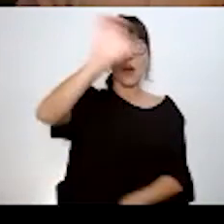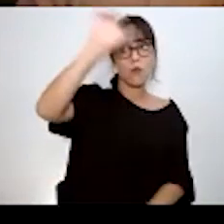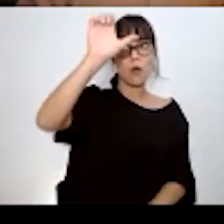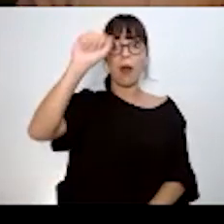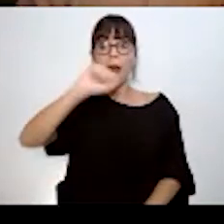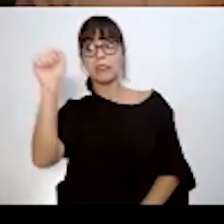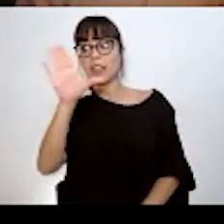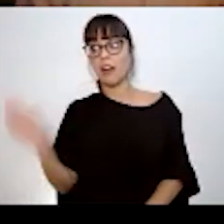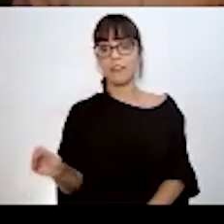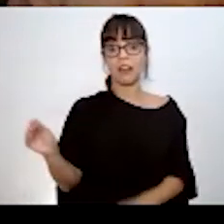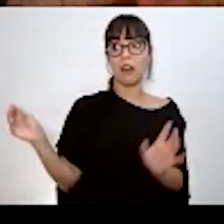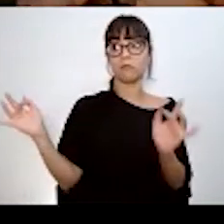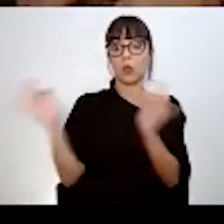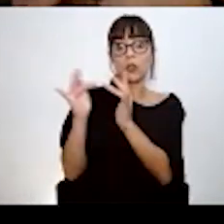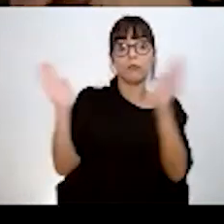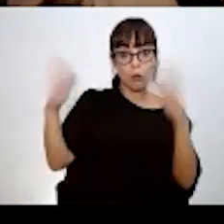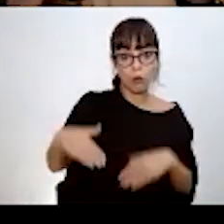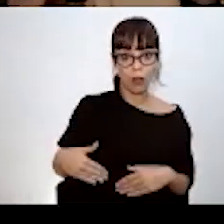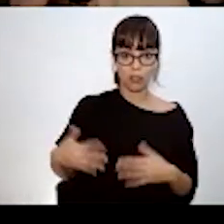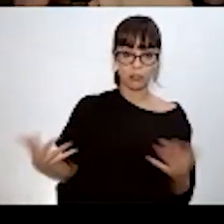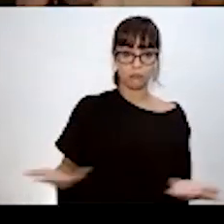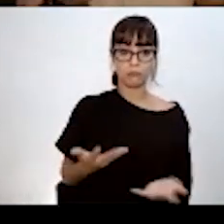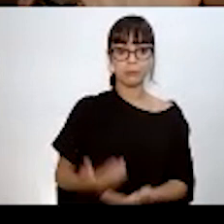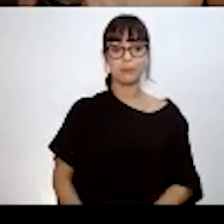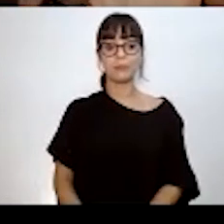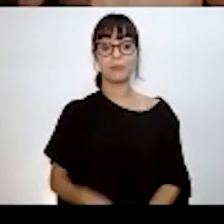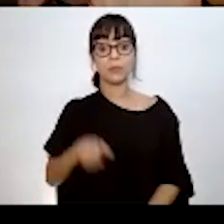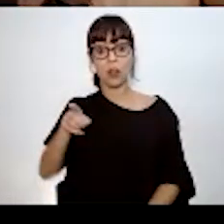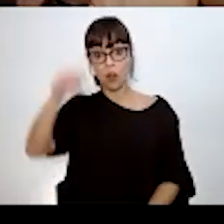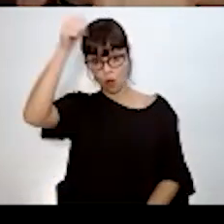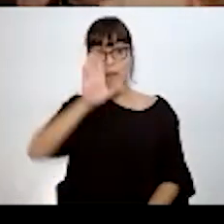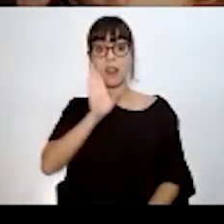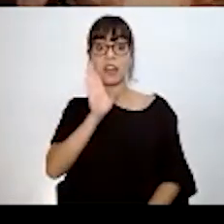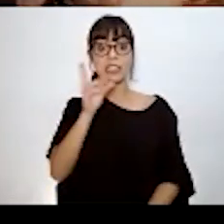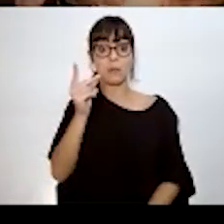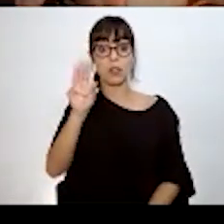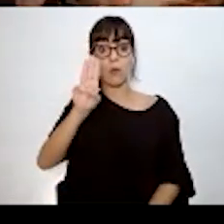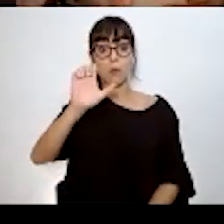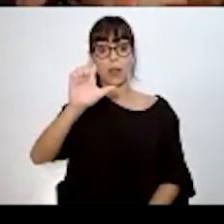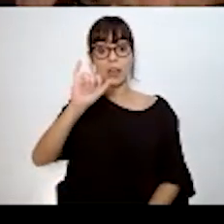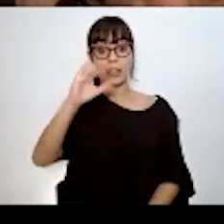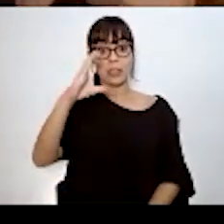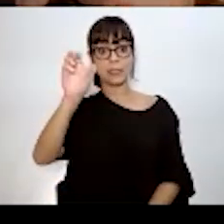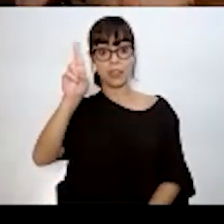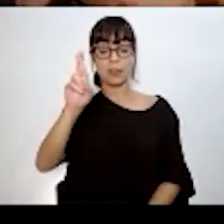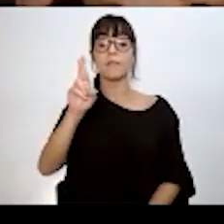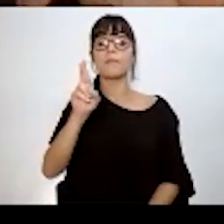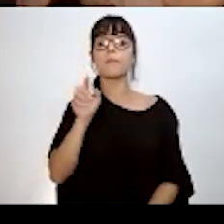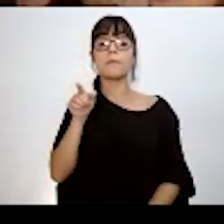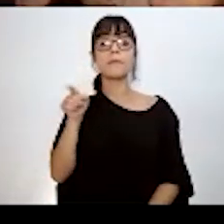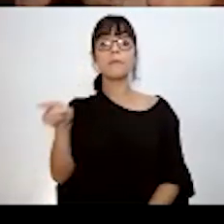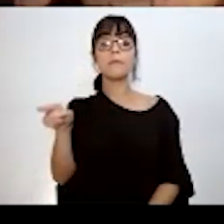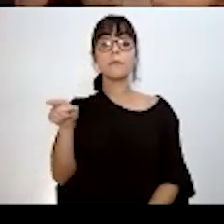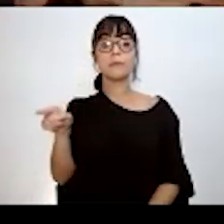asiáticos. Pellicer, además, es el autor, ya en el año 74 nos encontrábamos con referencias cronológicas